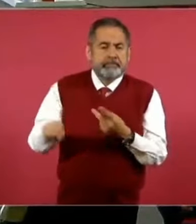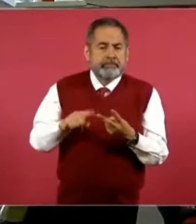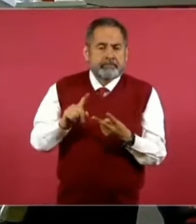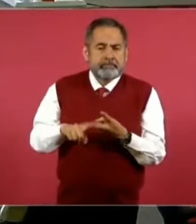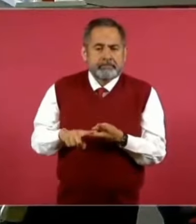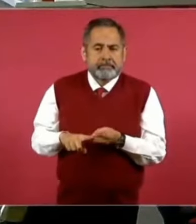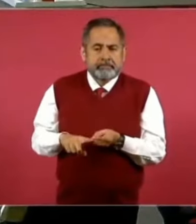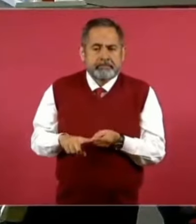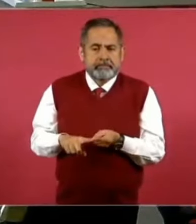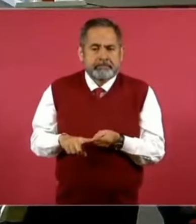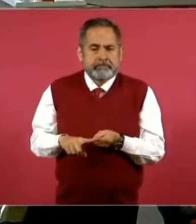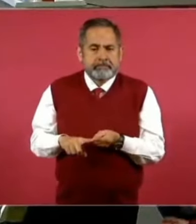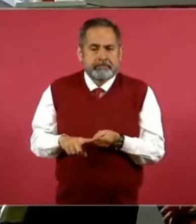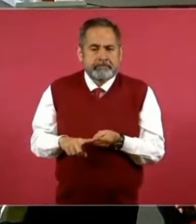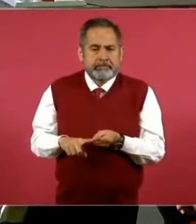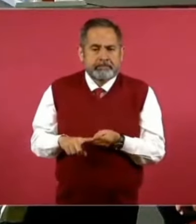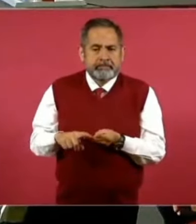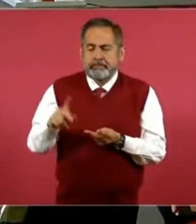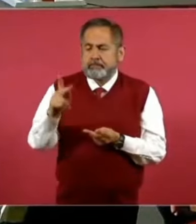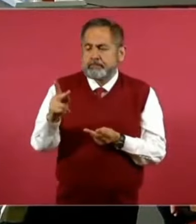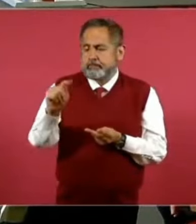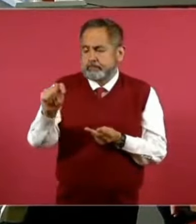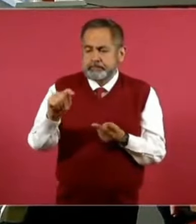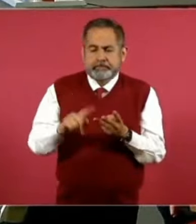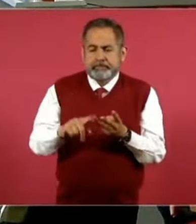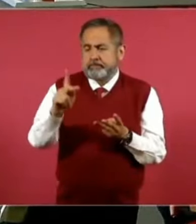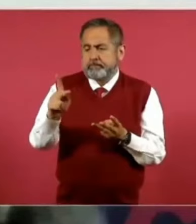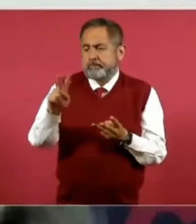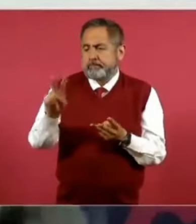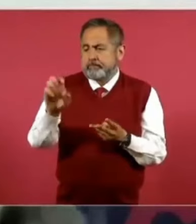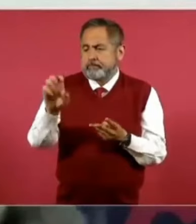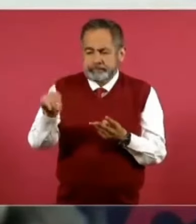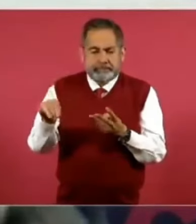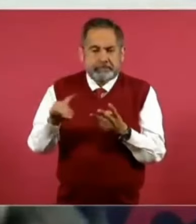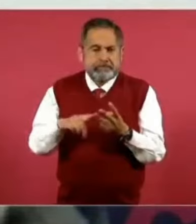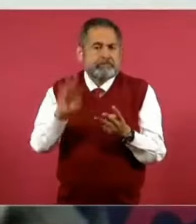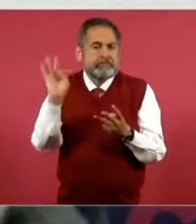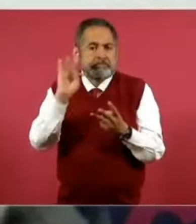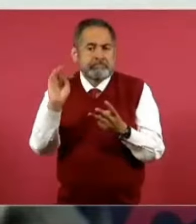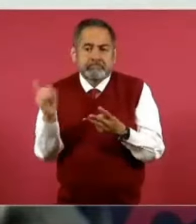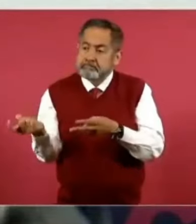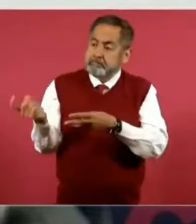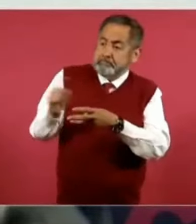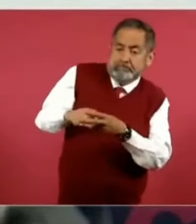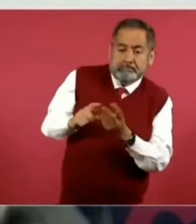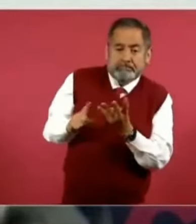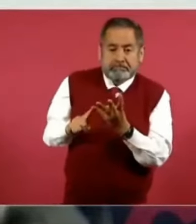morena PT verde y a lo mejor se inscribe